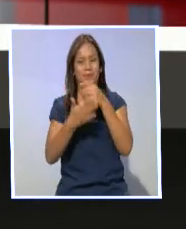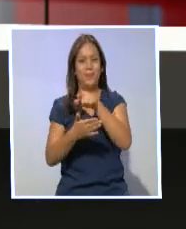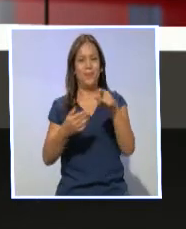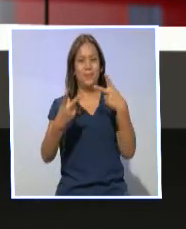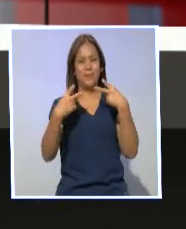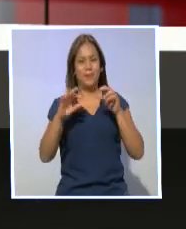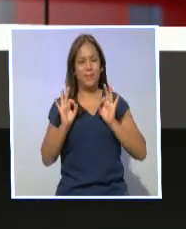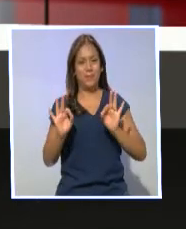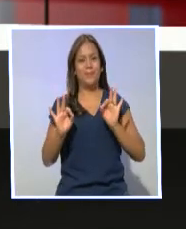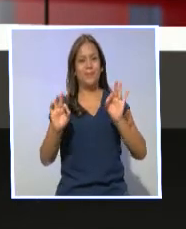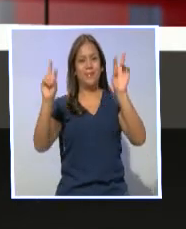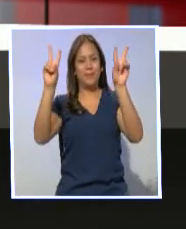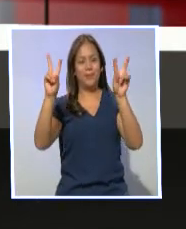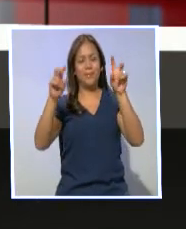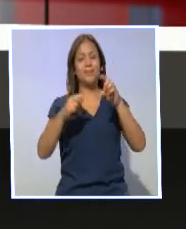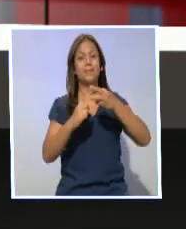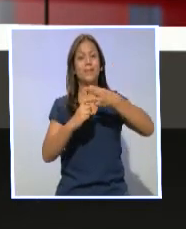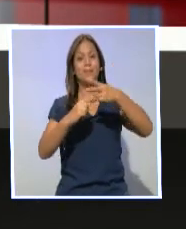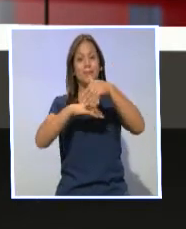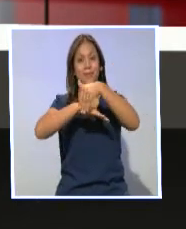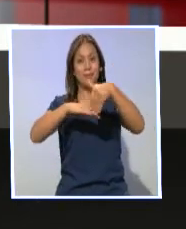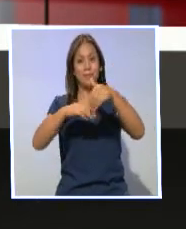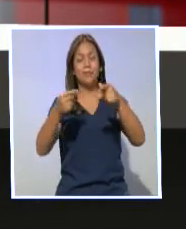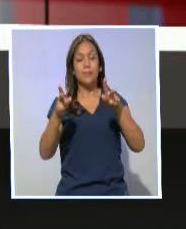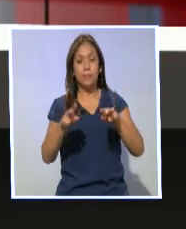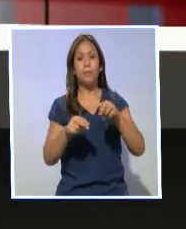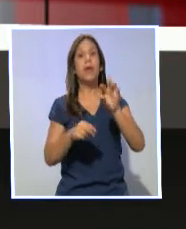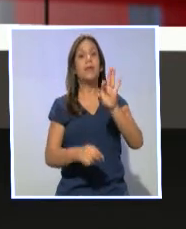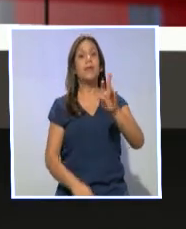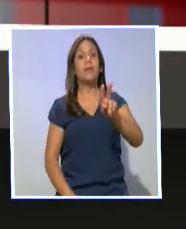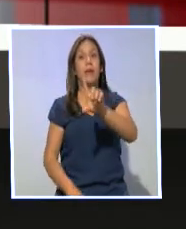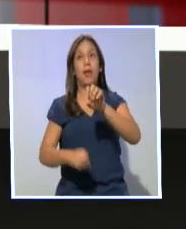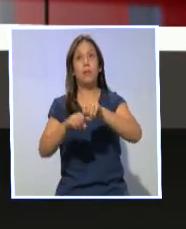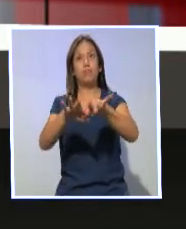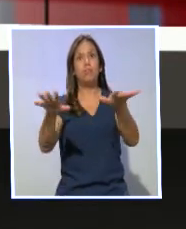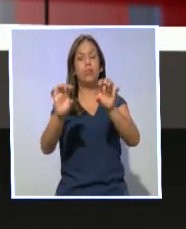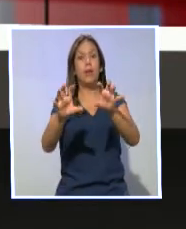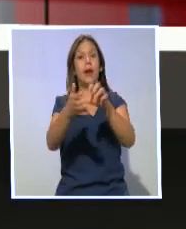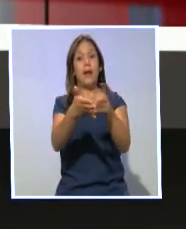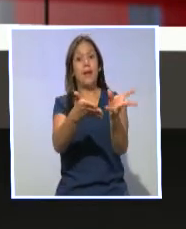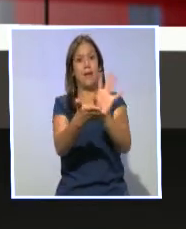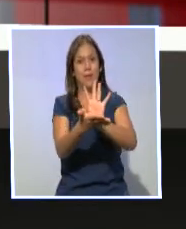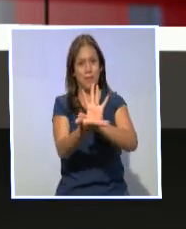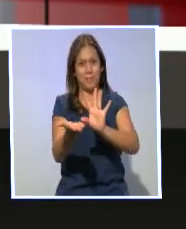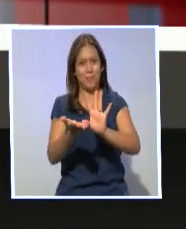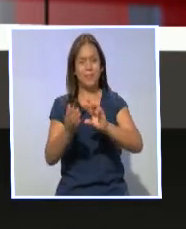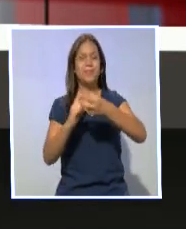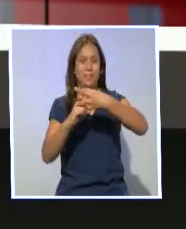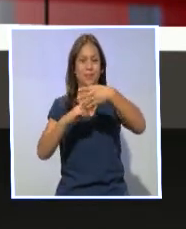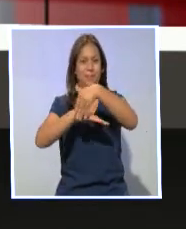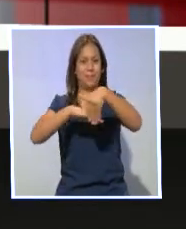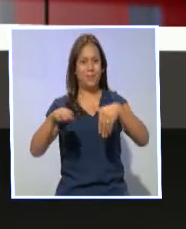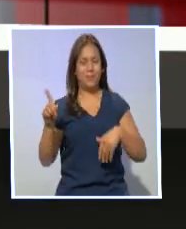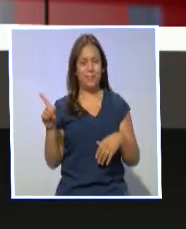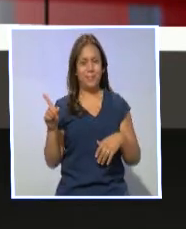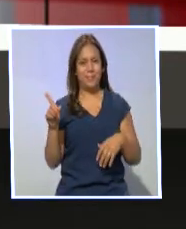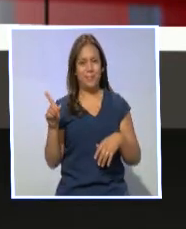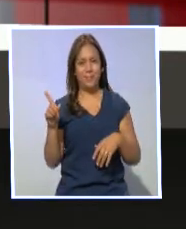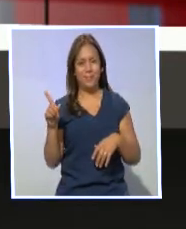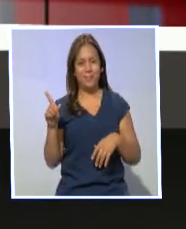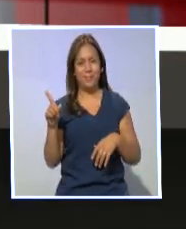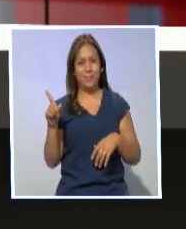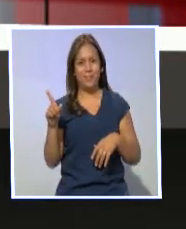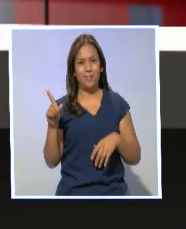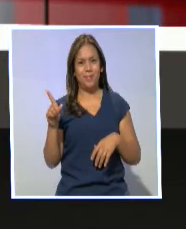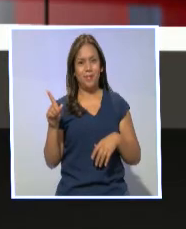nos sintonizan a través de la señal de Televisión Legislativa del Ecuador, la radio de la Asamblea Nacional y también por internet, por